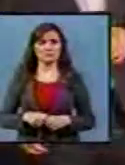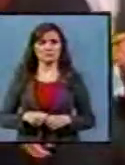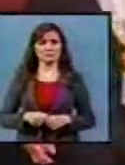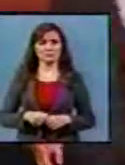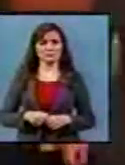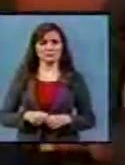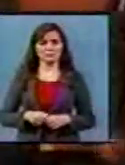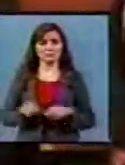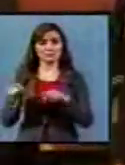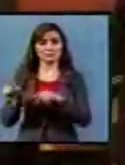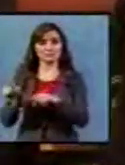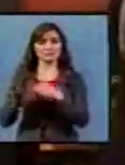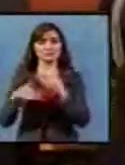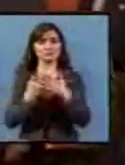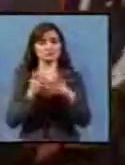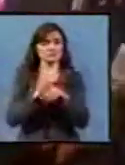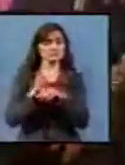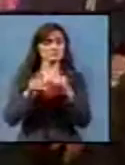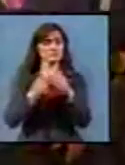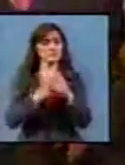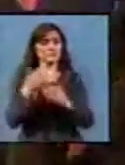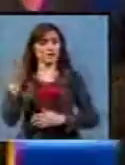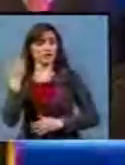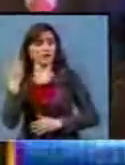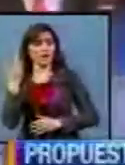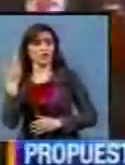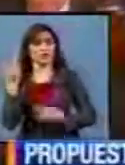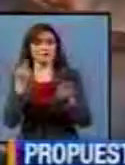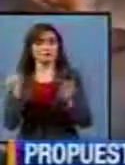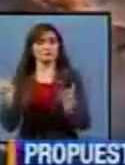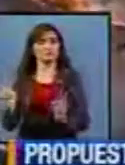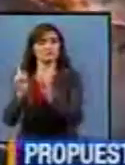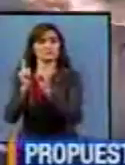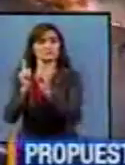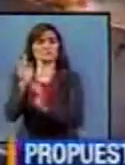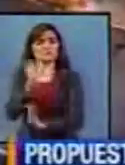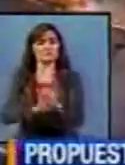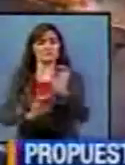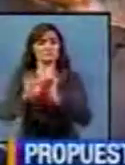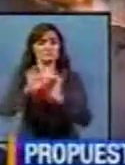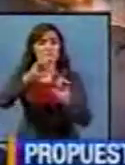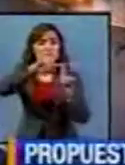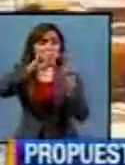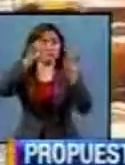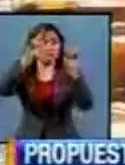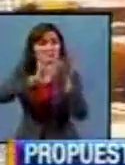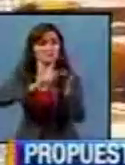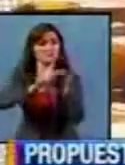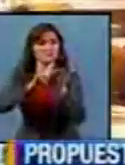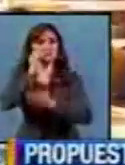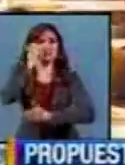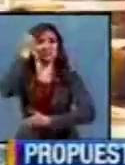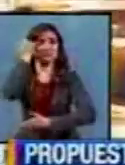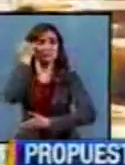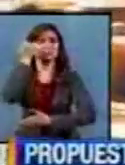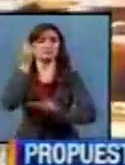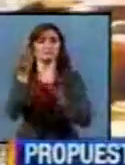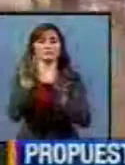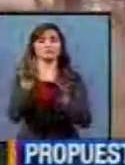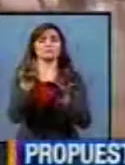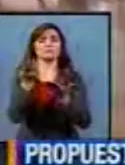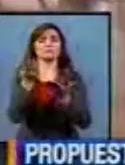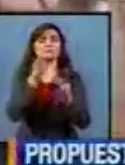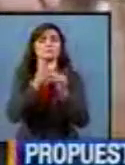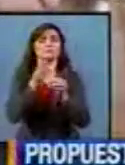la Cámara de Industrias y de Producción como el alcalde de Quito, Mauricio Rodas, calificaron como positiva la reunión mantenida ayer que se realizó